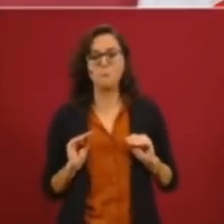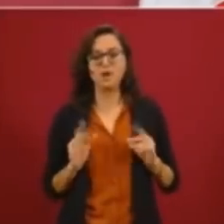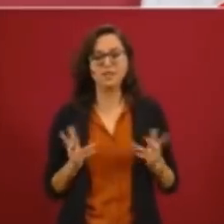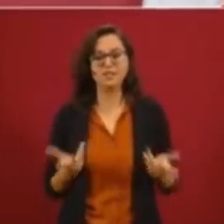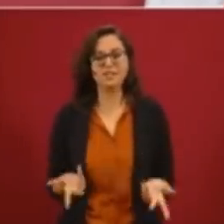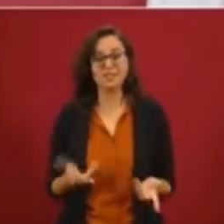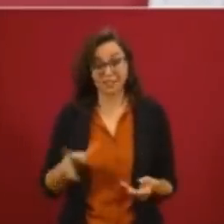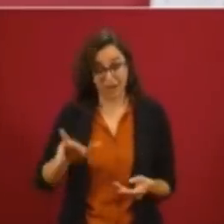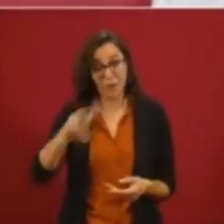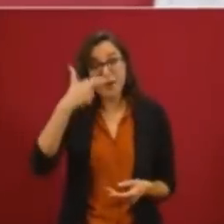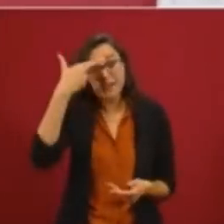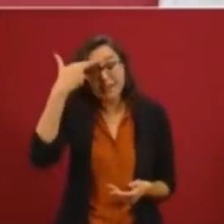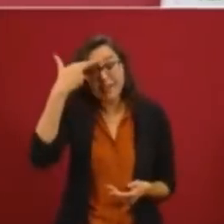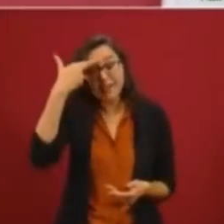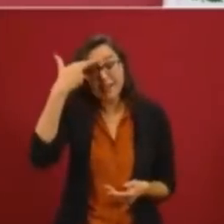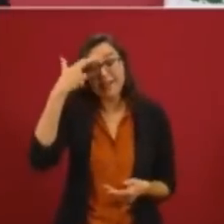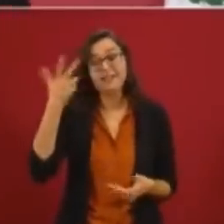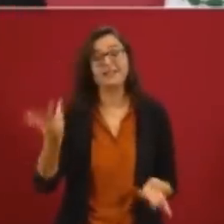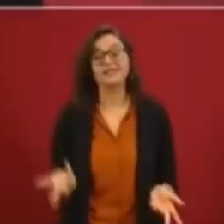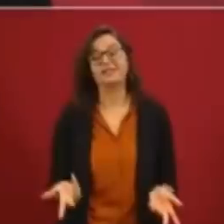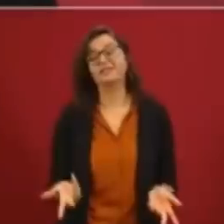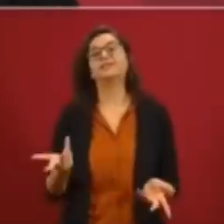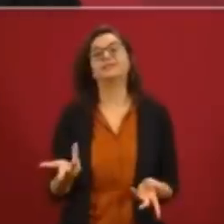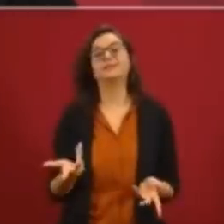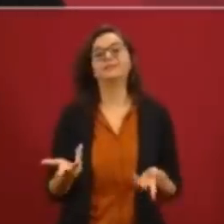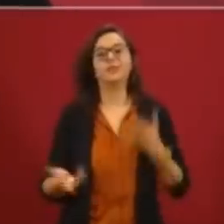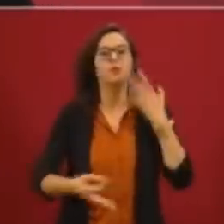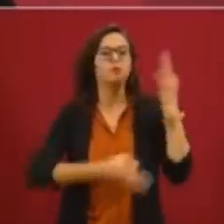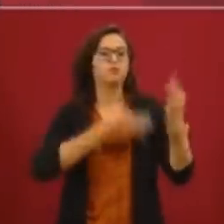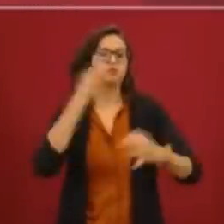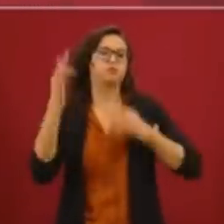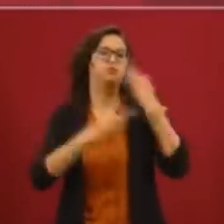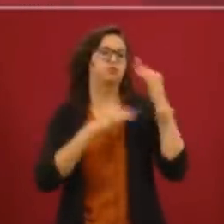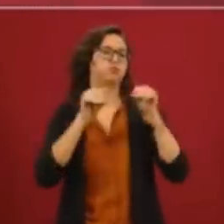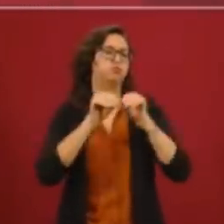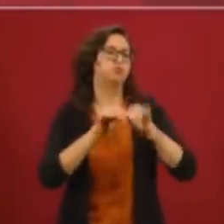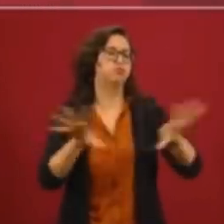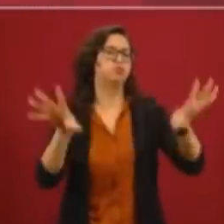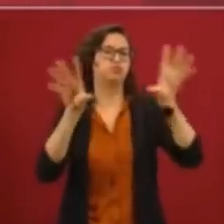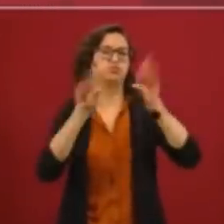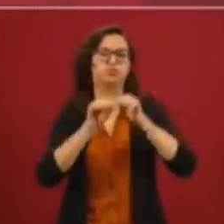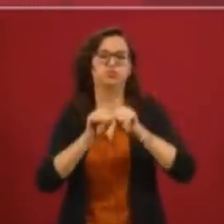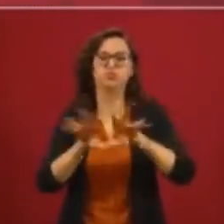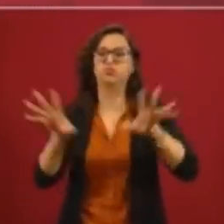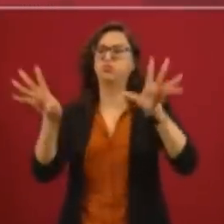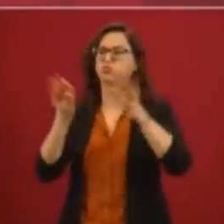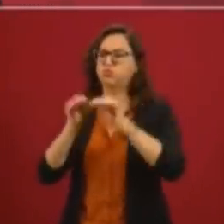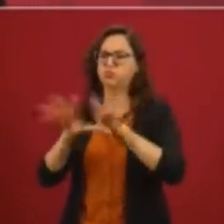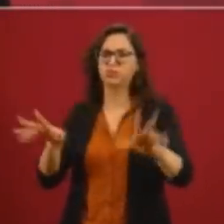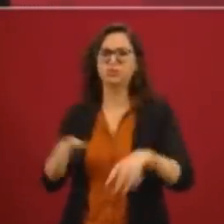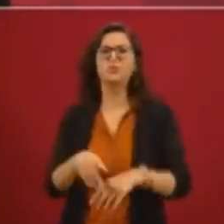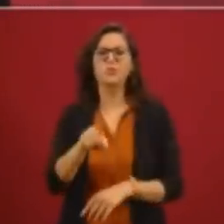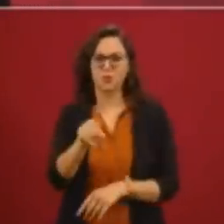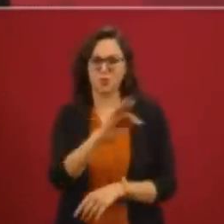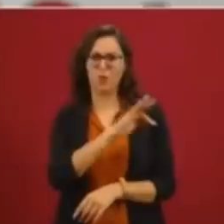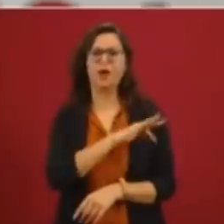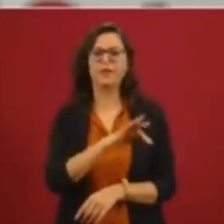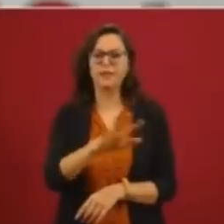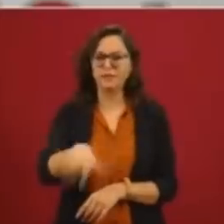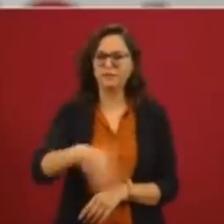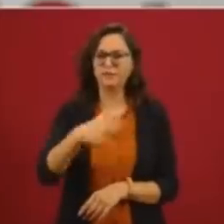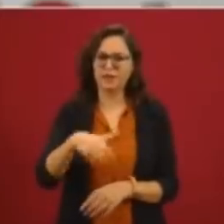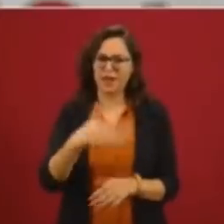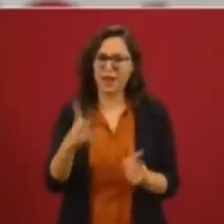toda la difusión que se dio en los periódicos. Vayan ahí a la hemeroteca